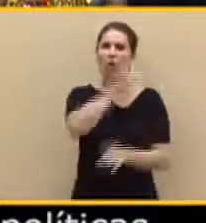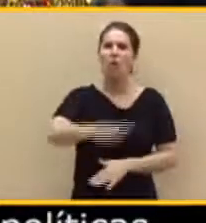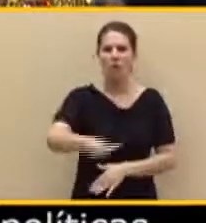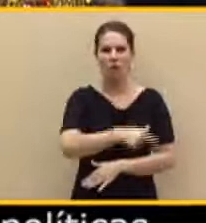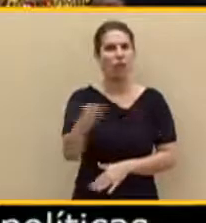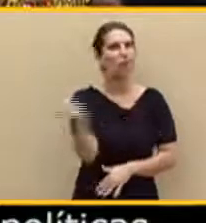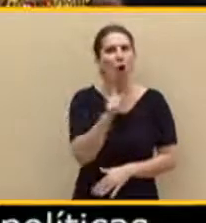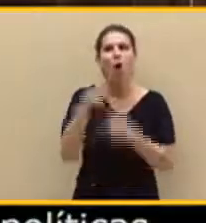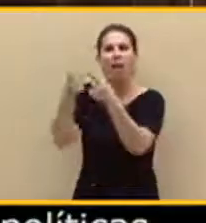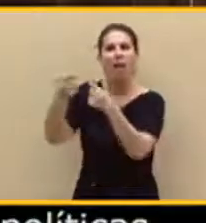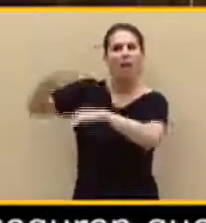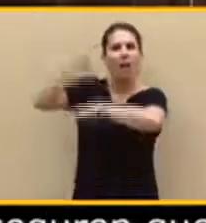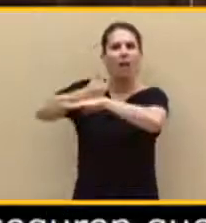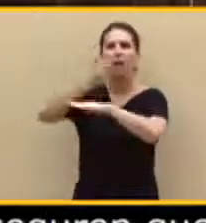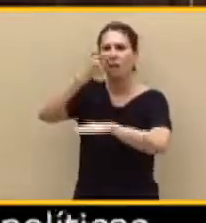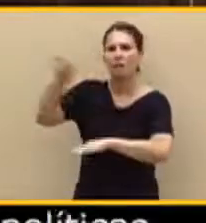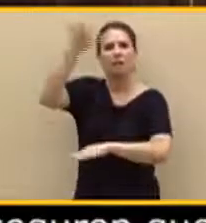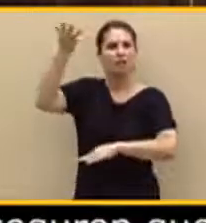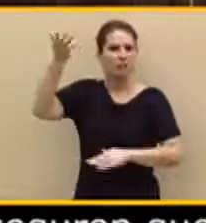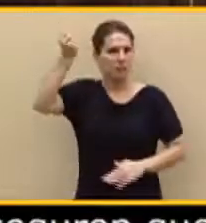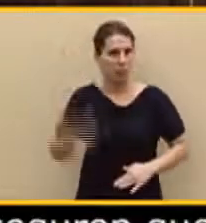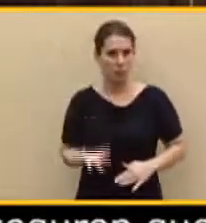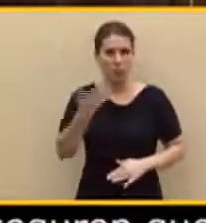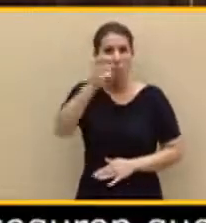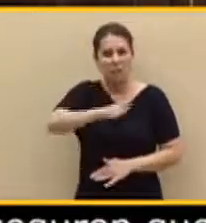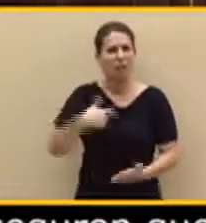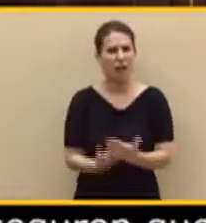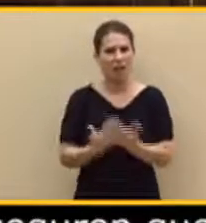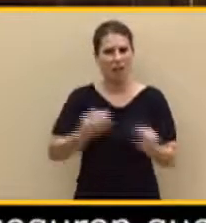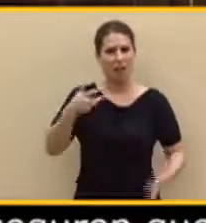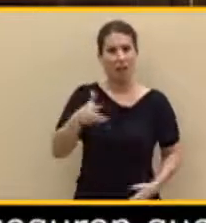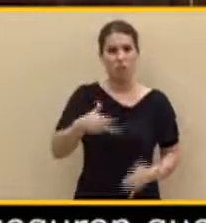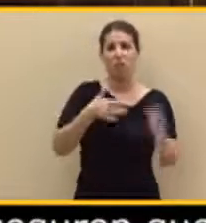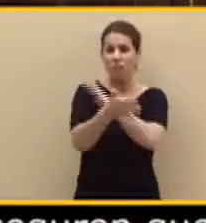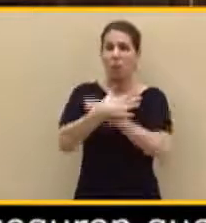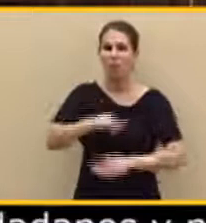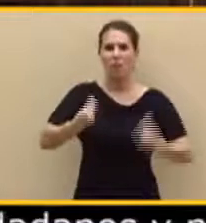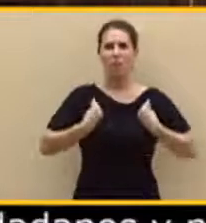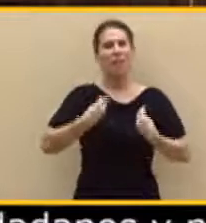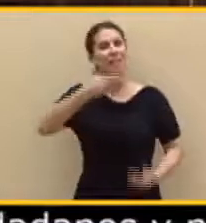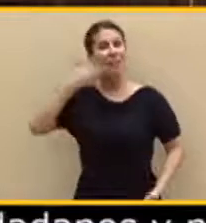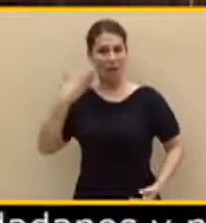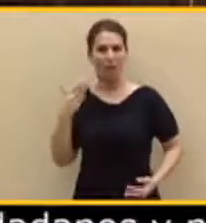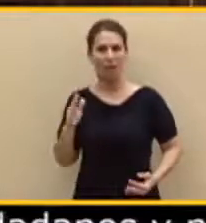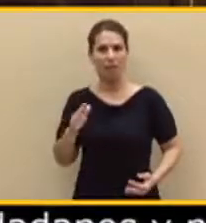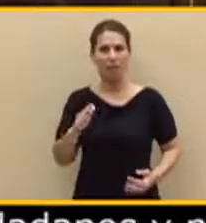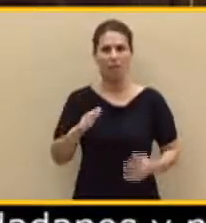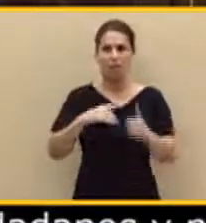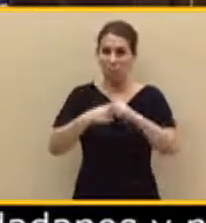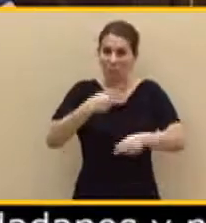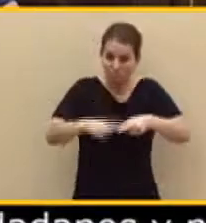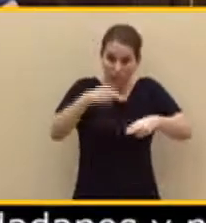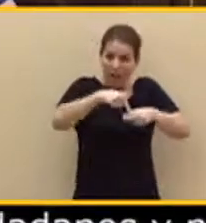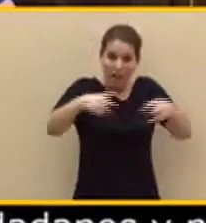élites, que las personas tienen garantizados sus derechos y, por tanto, pueden vivir con dignidad y que la política es una tarea